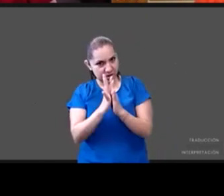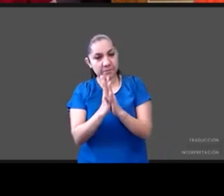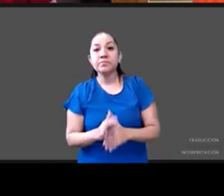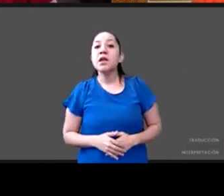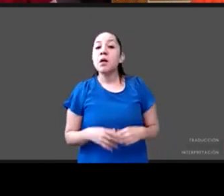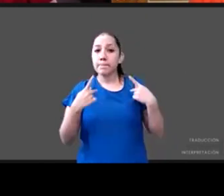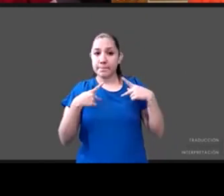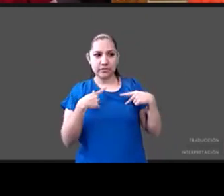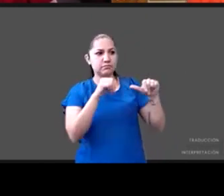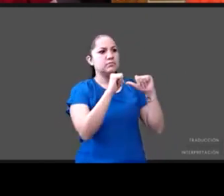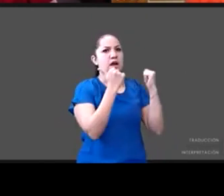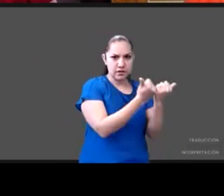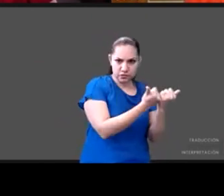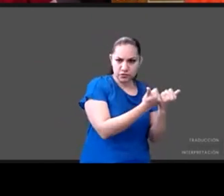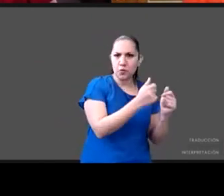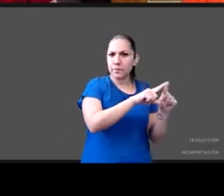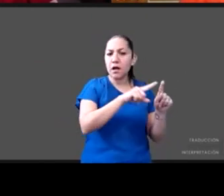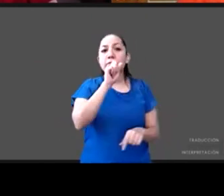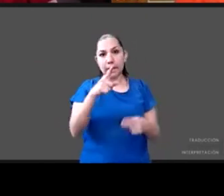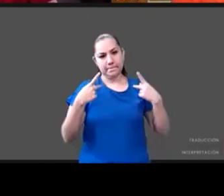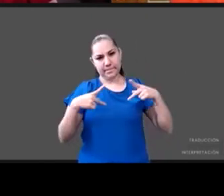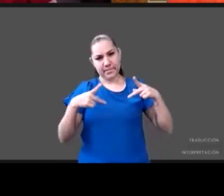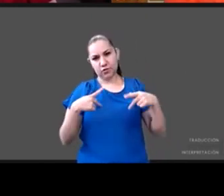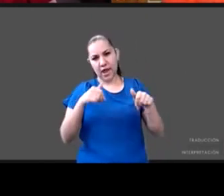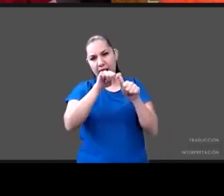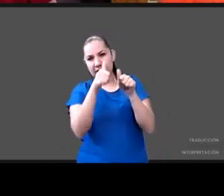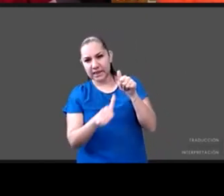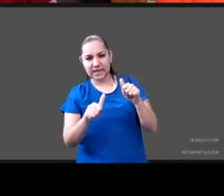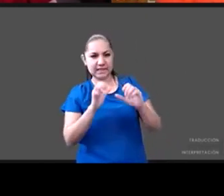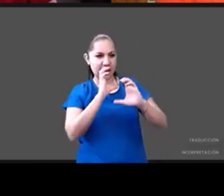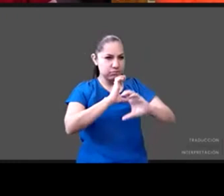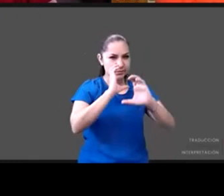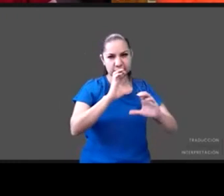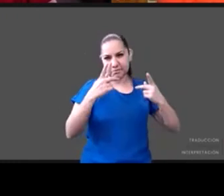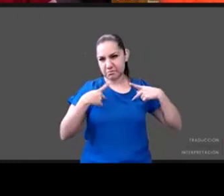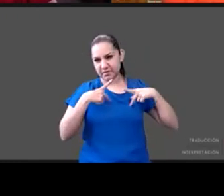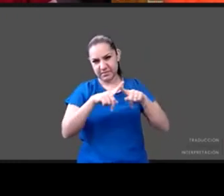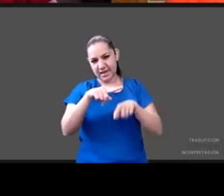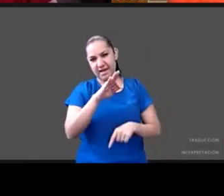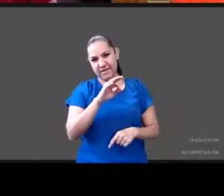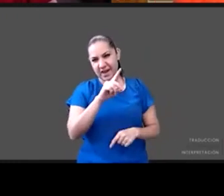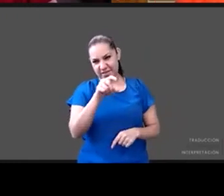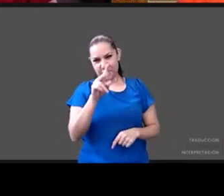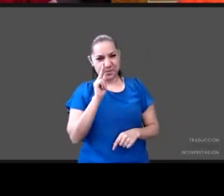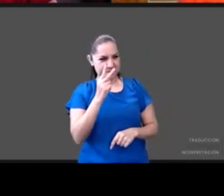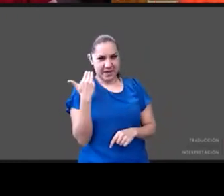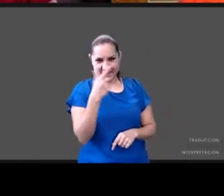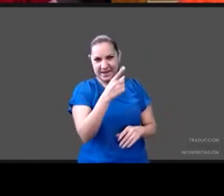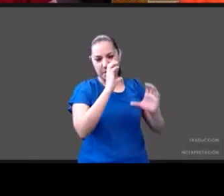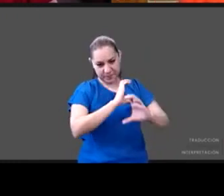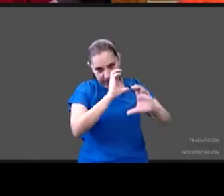artistas, pocos, pero ahí vimos a Fernando, servidoras y servidores públicos de todos los